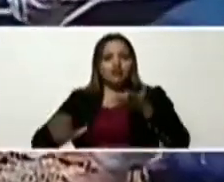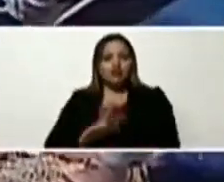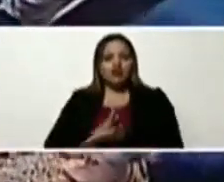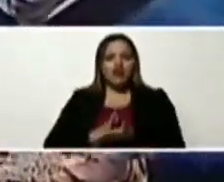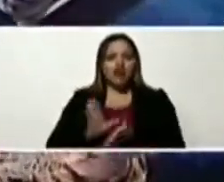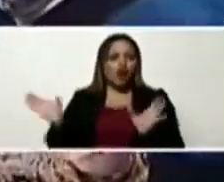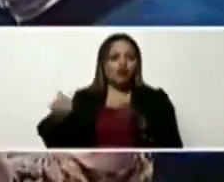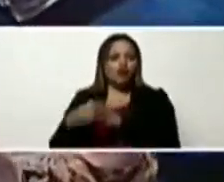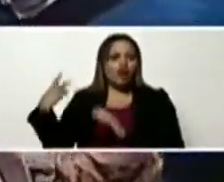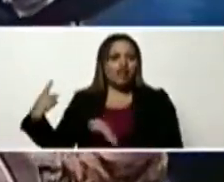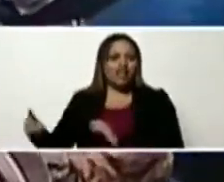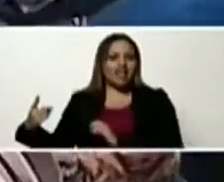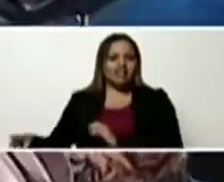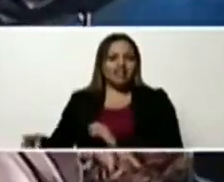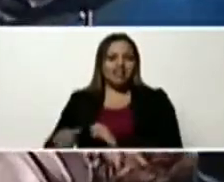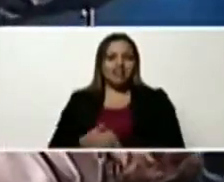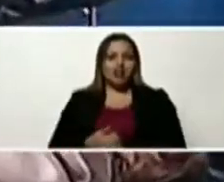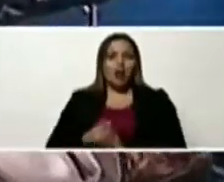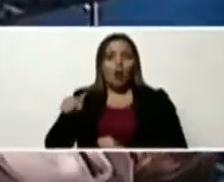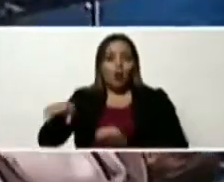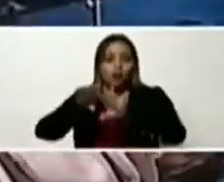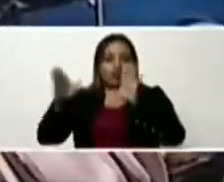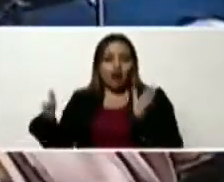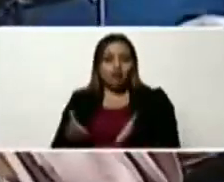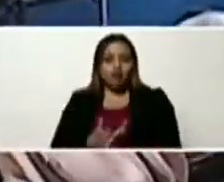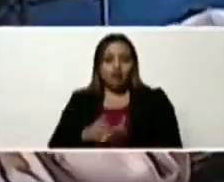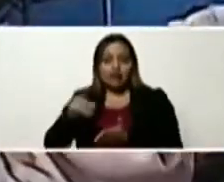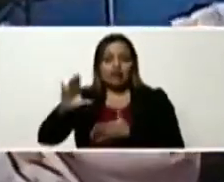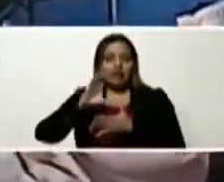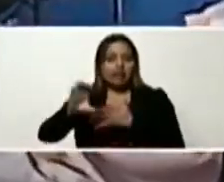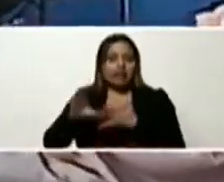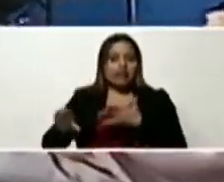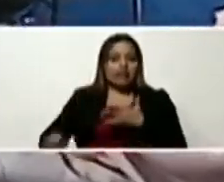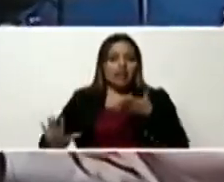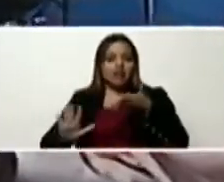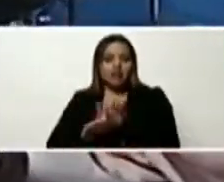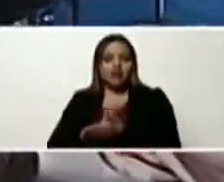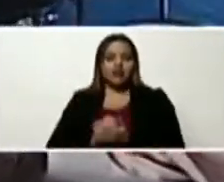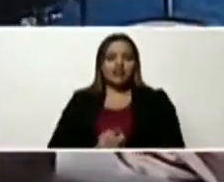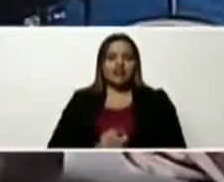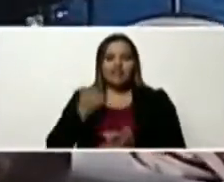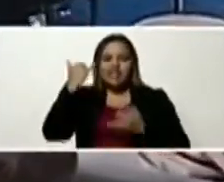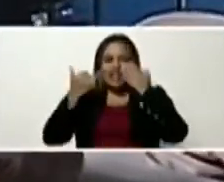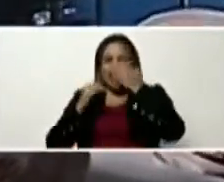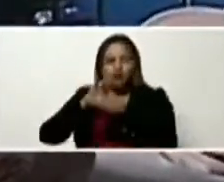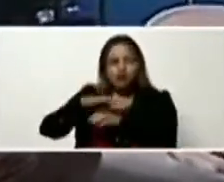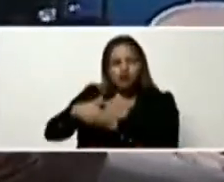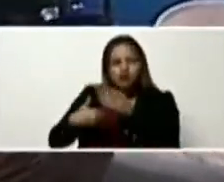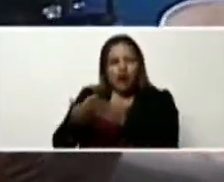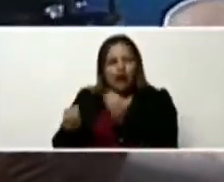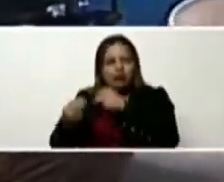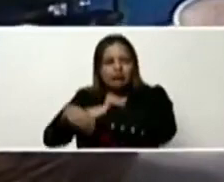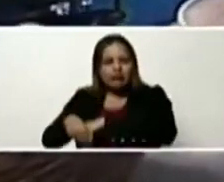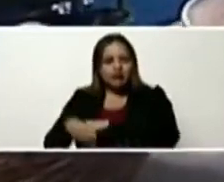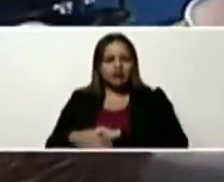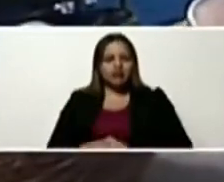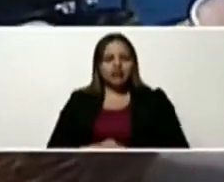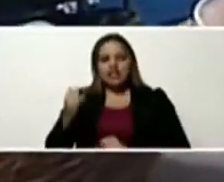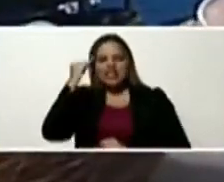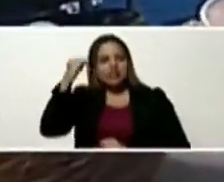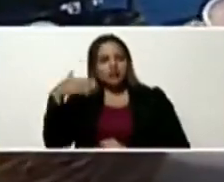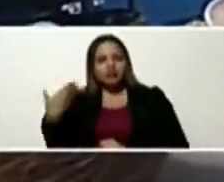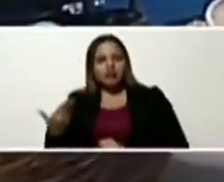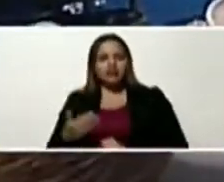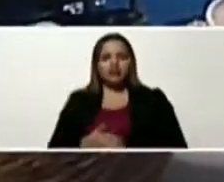o la extrema derecha hoy en el mundo, que es esta característica del conspiracionismo. La idea es de,